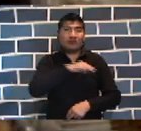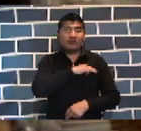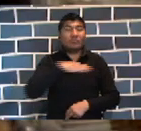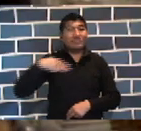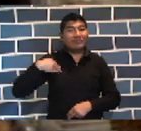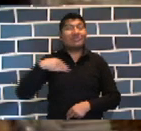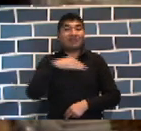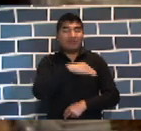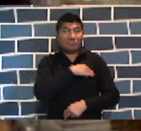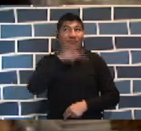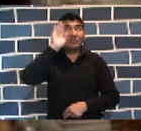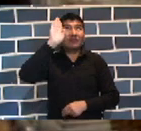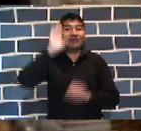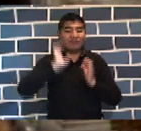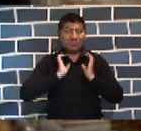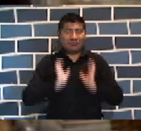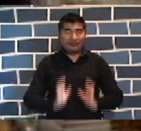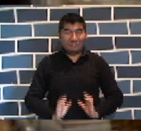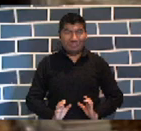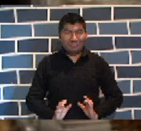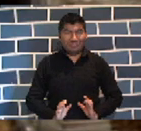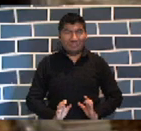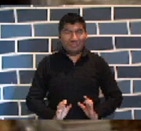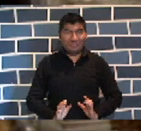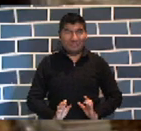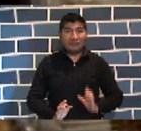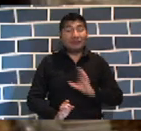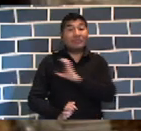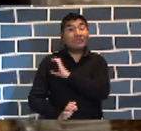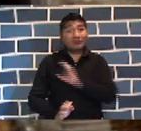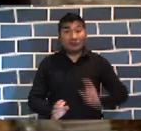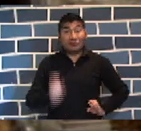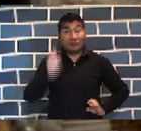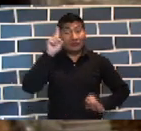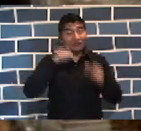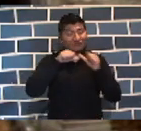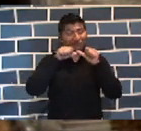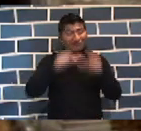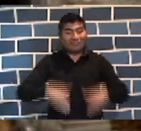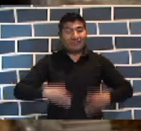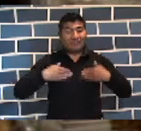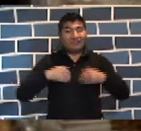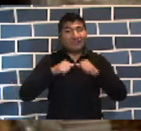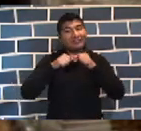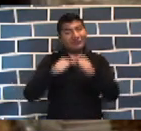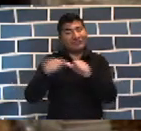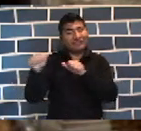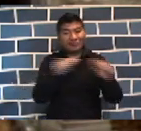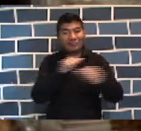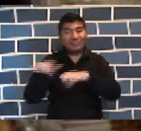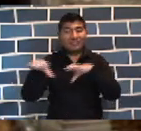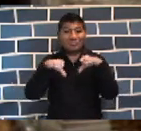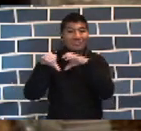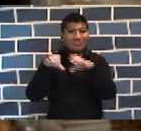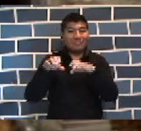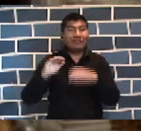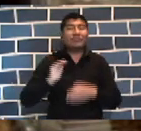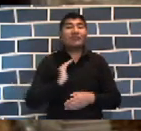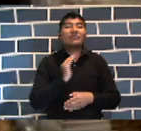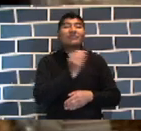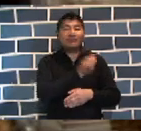su cuerpo. Y es que Cristo sigue vivo y sigue actuando a través de nuestra